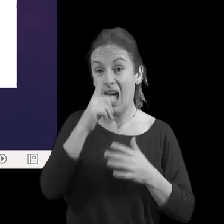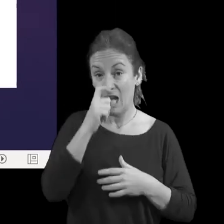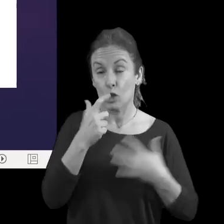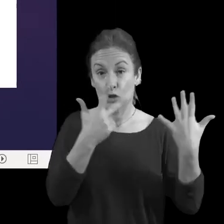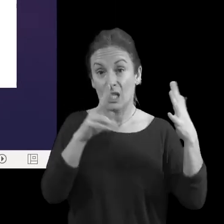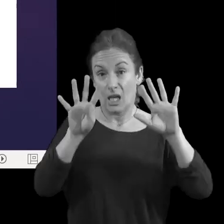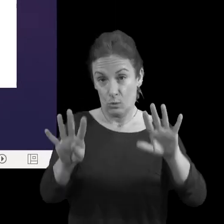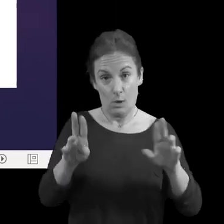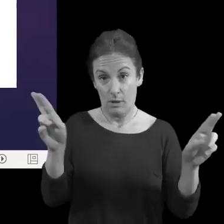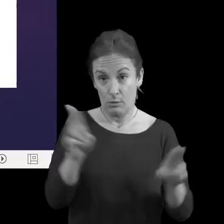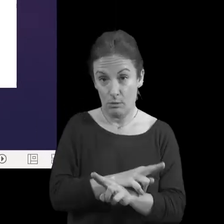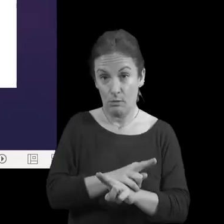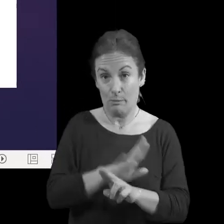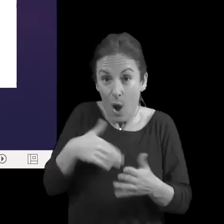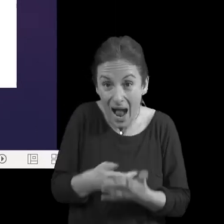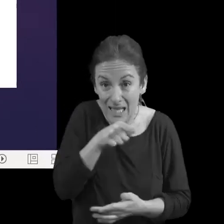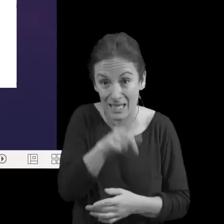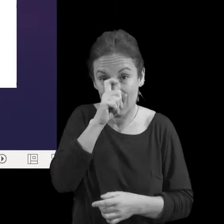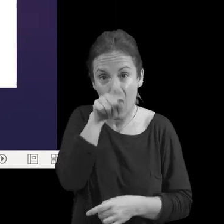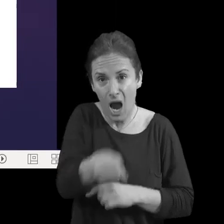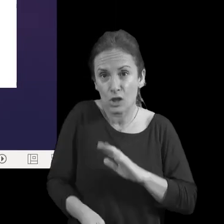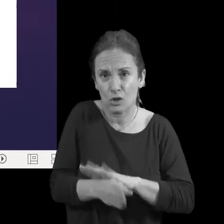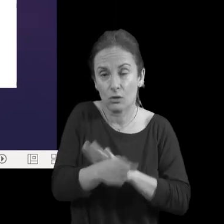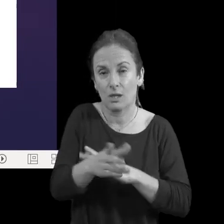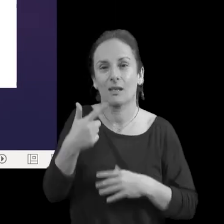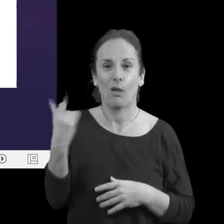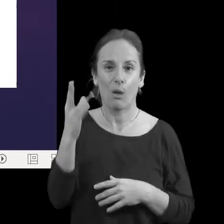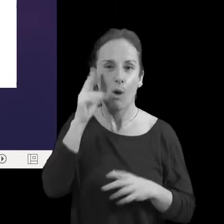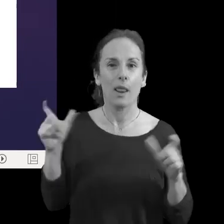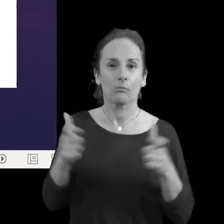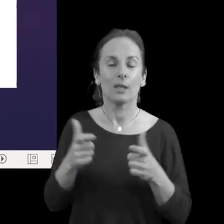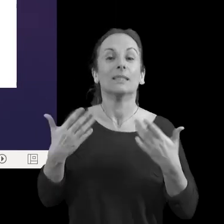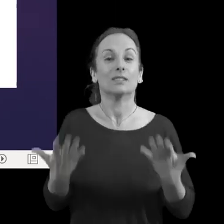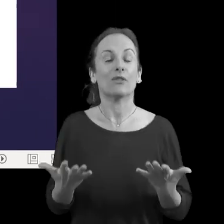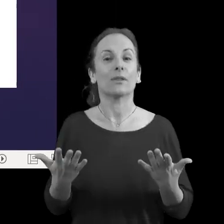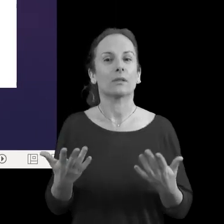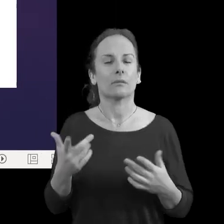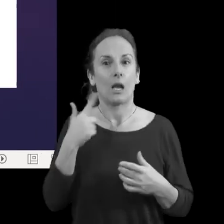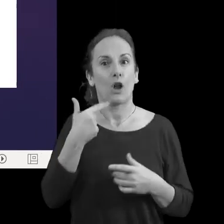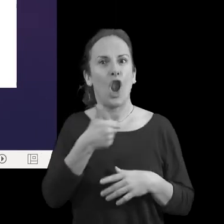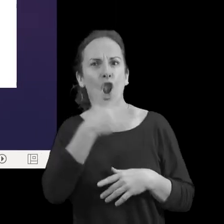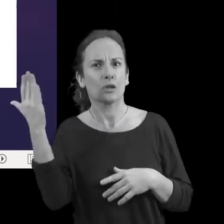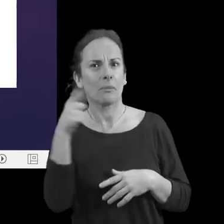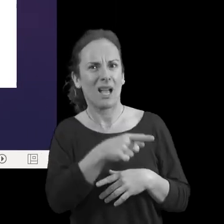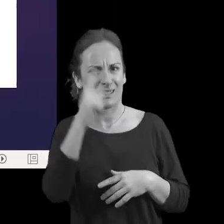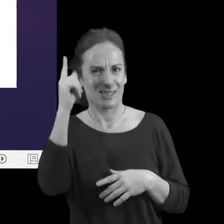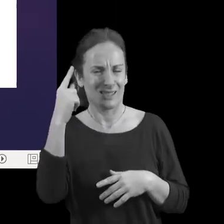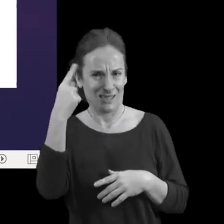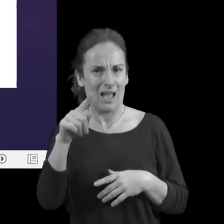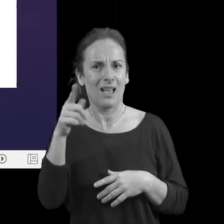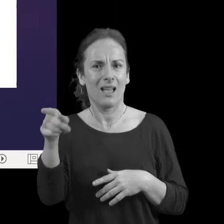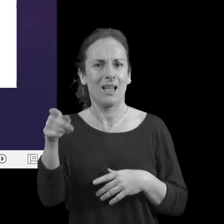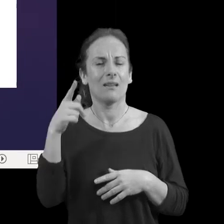de otras compañeras de feministas también, ¿no? Y otras aliados y aliadas, bueno, pues salen y hacen